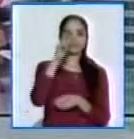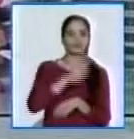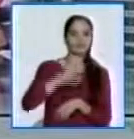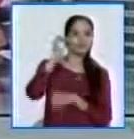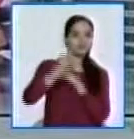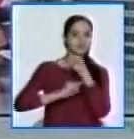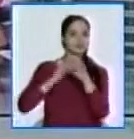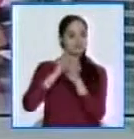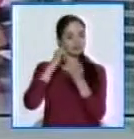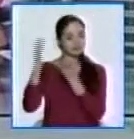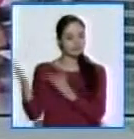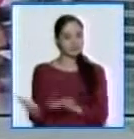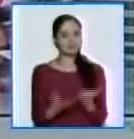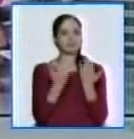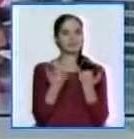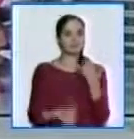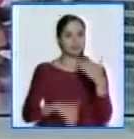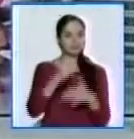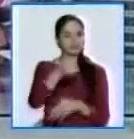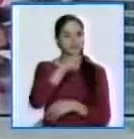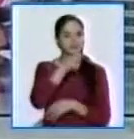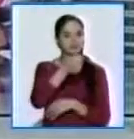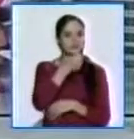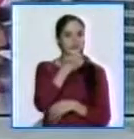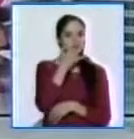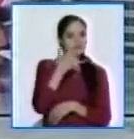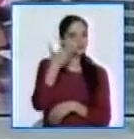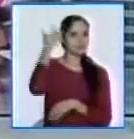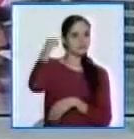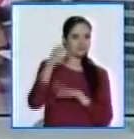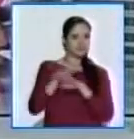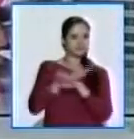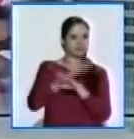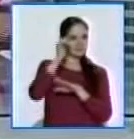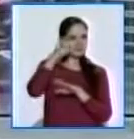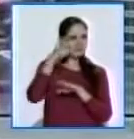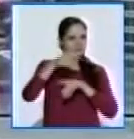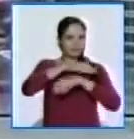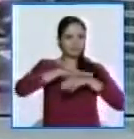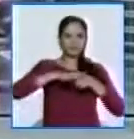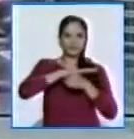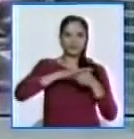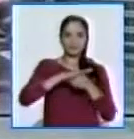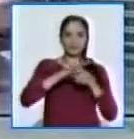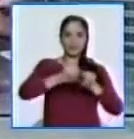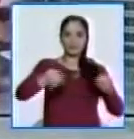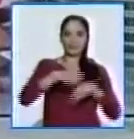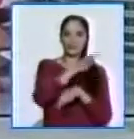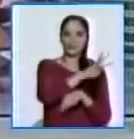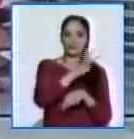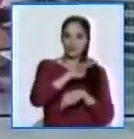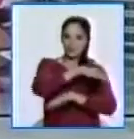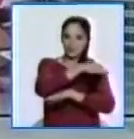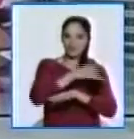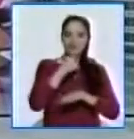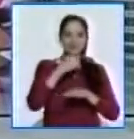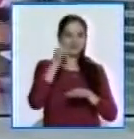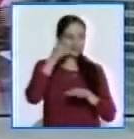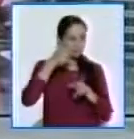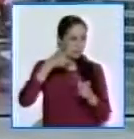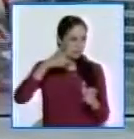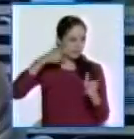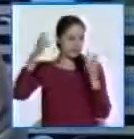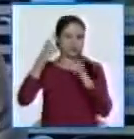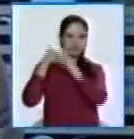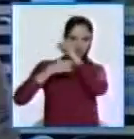Desde hoy empezamos una serie periodística sobre las historias detrás de la masacre de la barra de la 44, un hecho de sangre que conmovió a Cali hace un